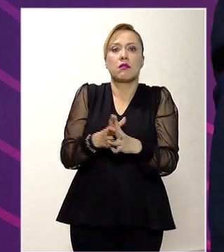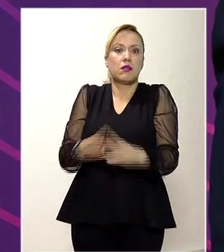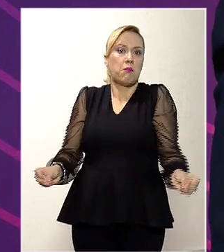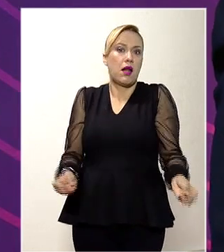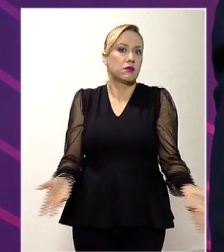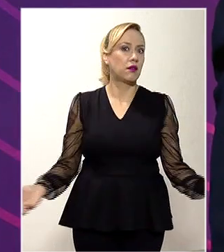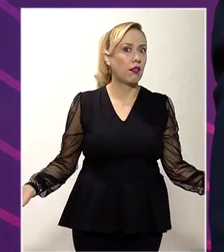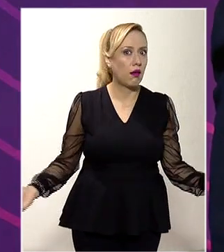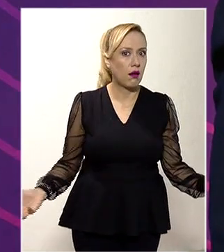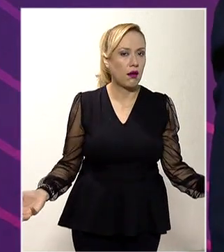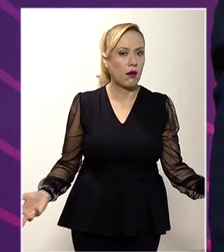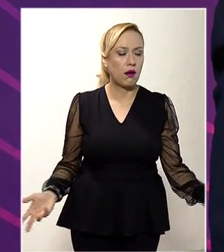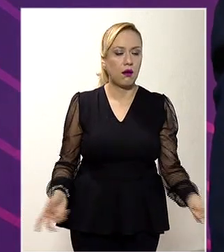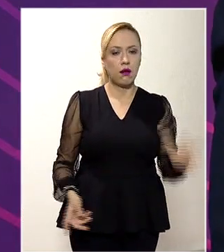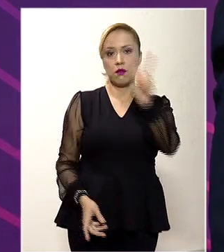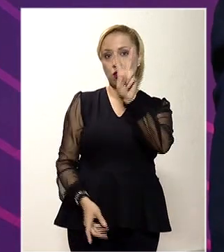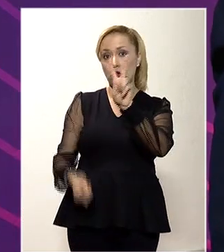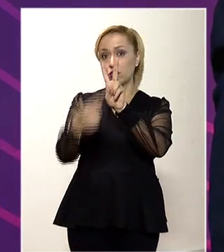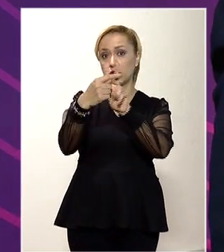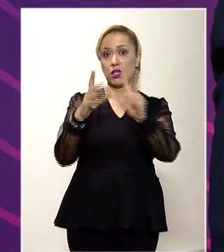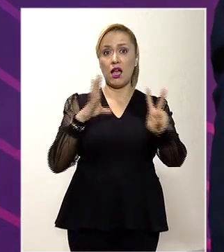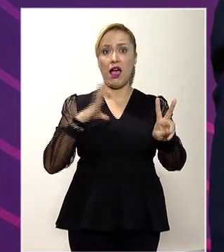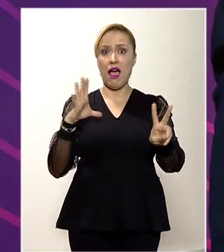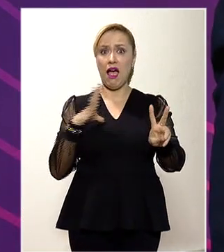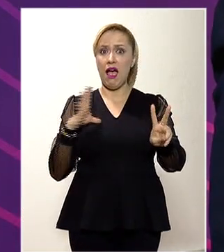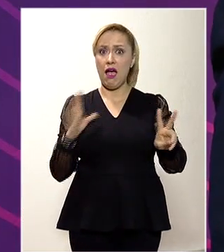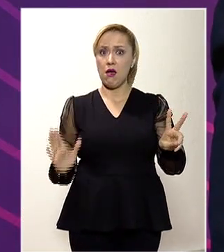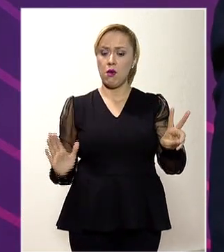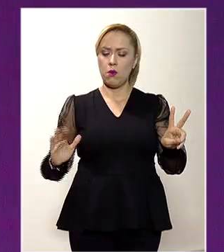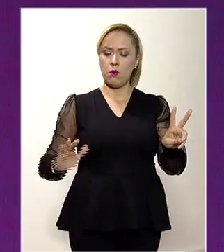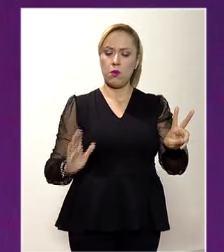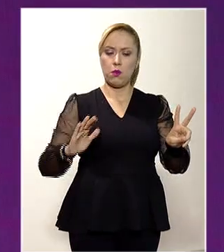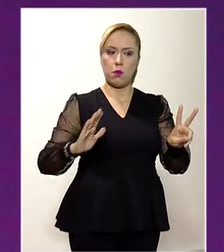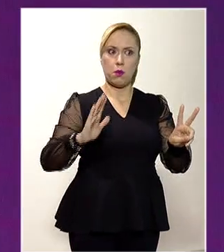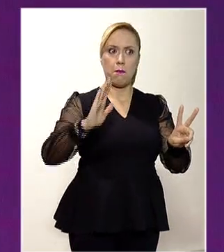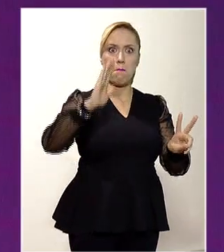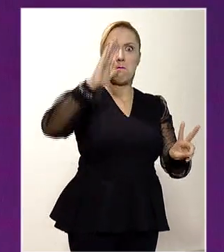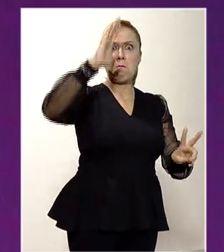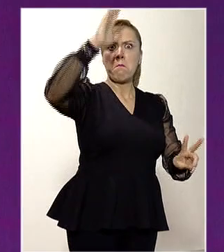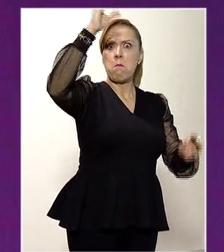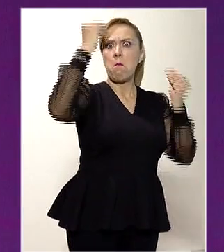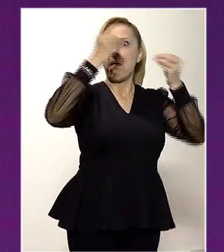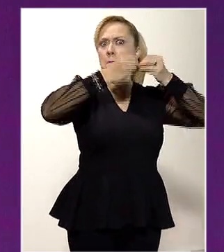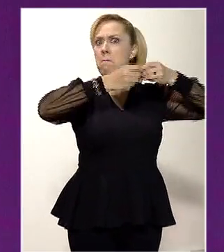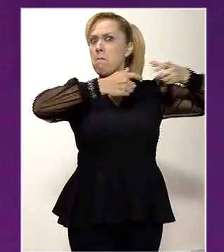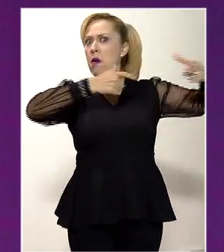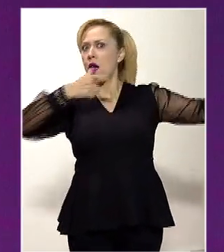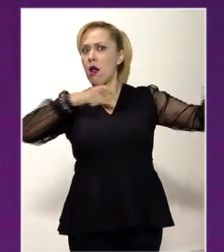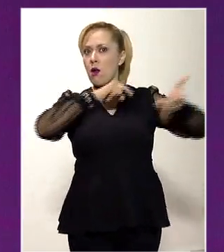¿no? Dos, tenemos picos de desapariciones activos todavía en algunos lugares, ¿no? O sea, la